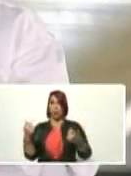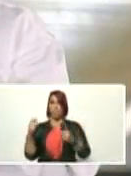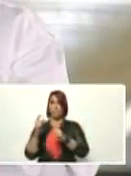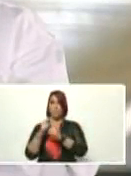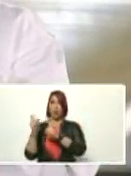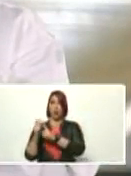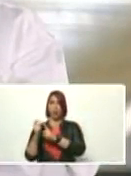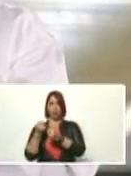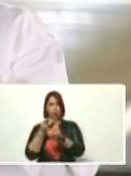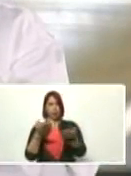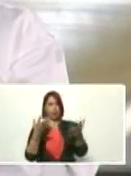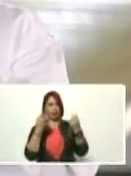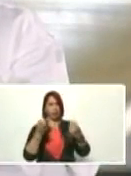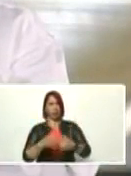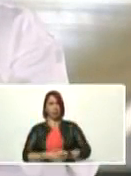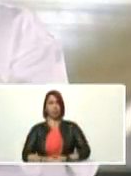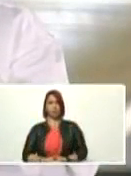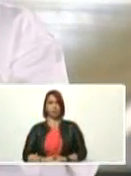¿Ustedes me entienden?